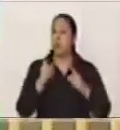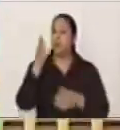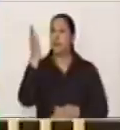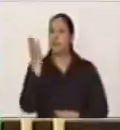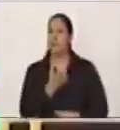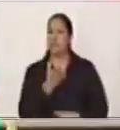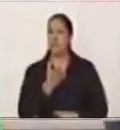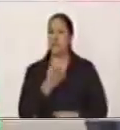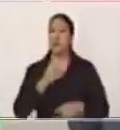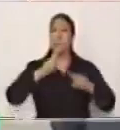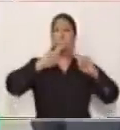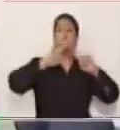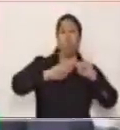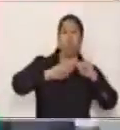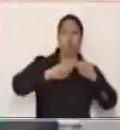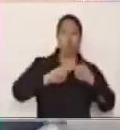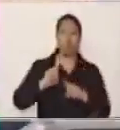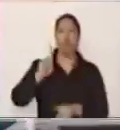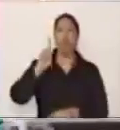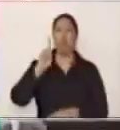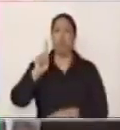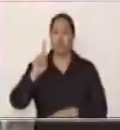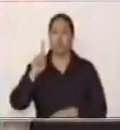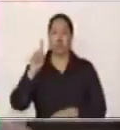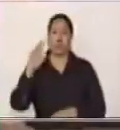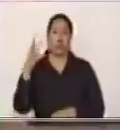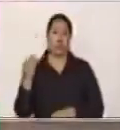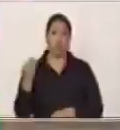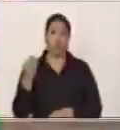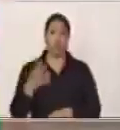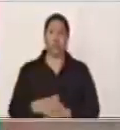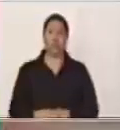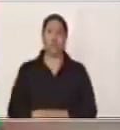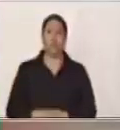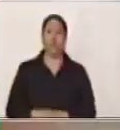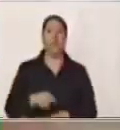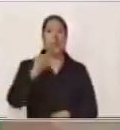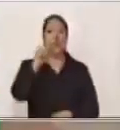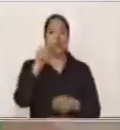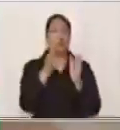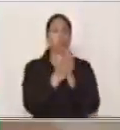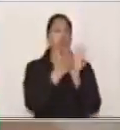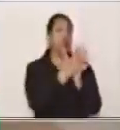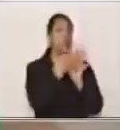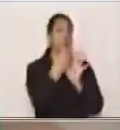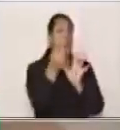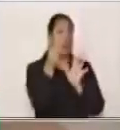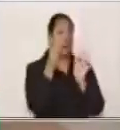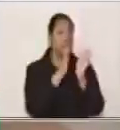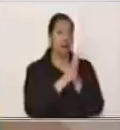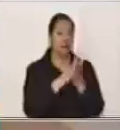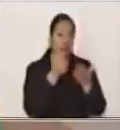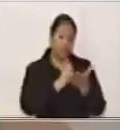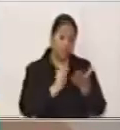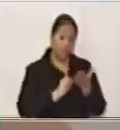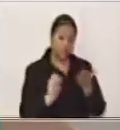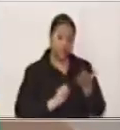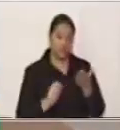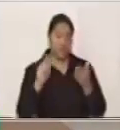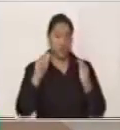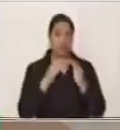entero. Necesito que esto lo puedas copiar en tu casa para que vayas conmigo resolviéndolo. Entonces decimos